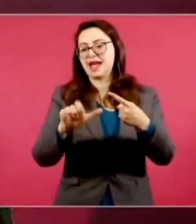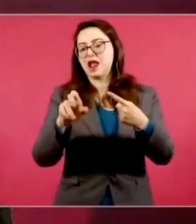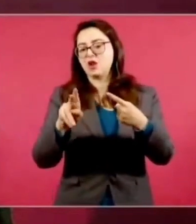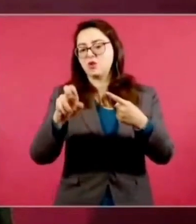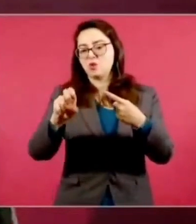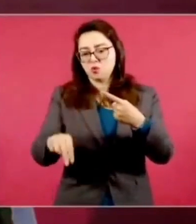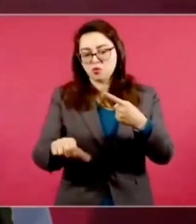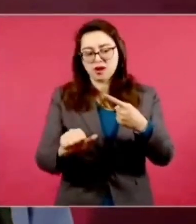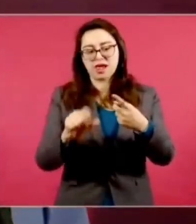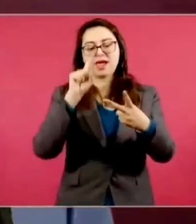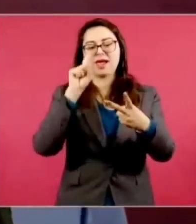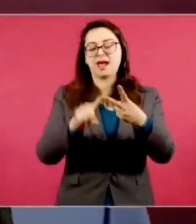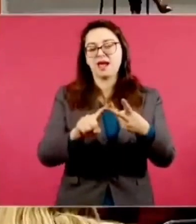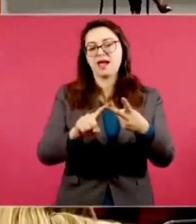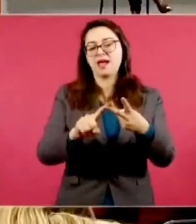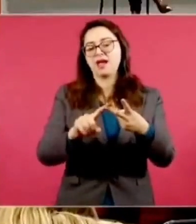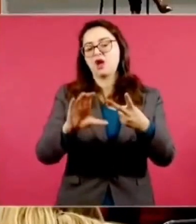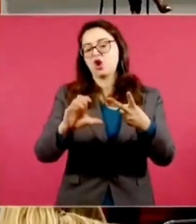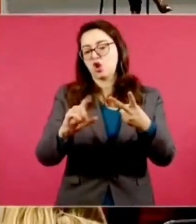y del CISEN.